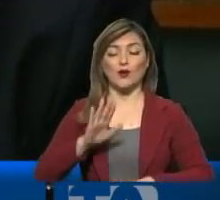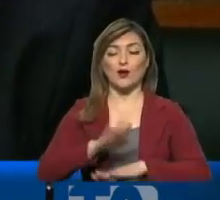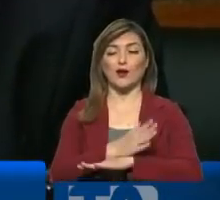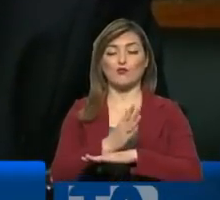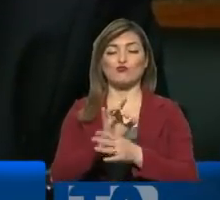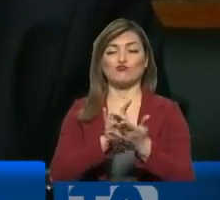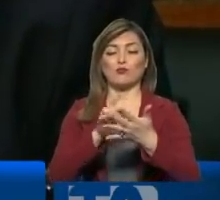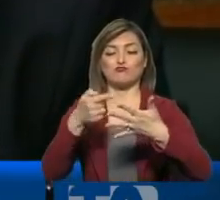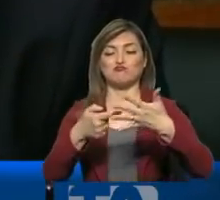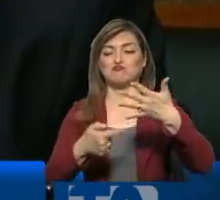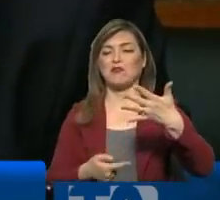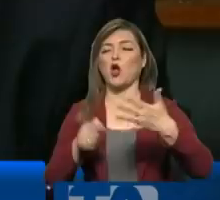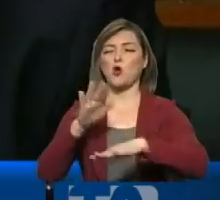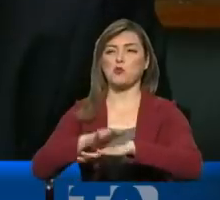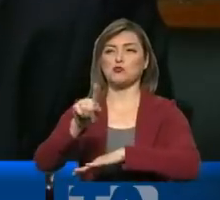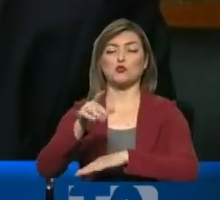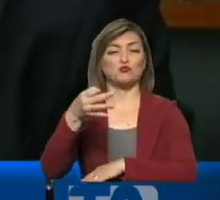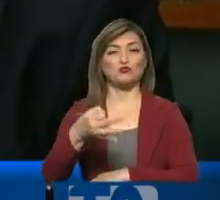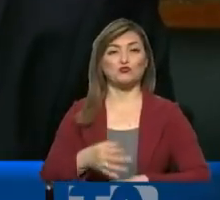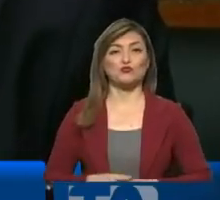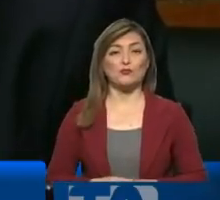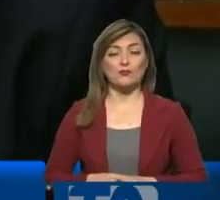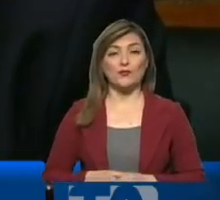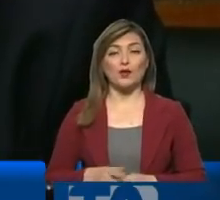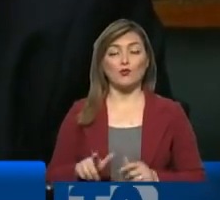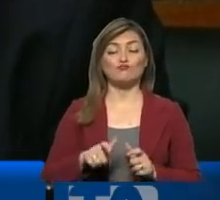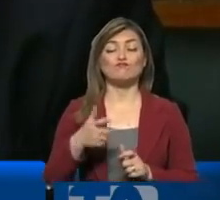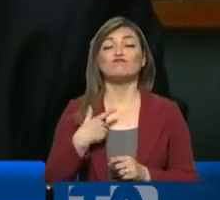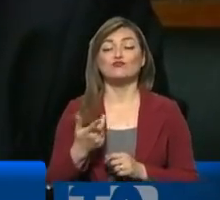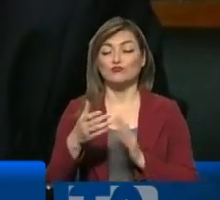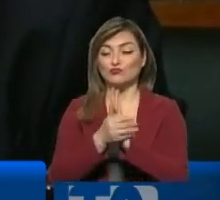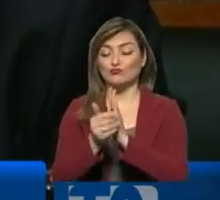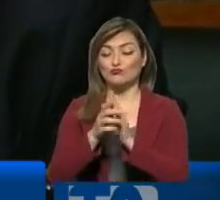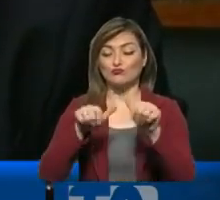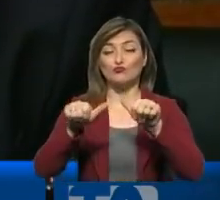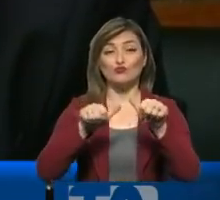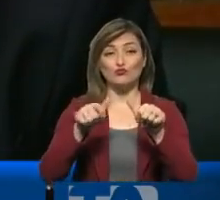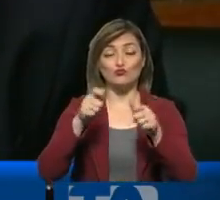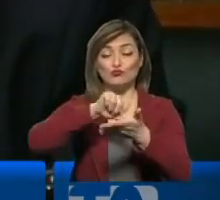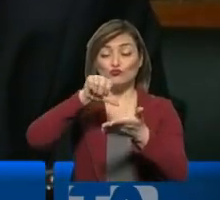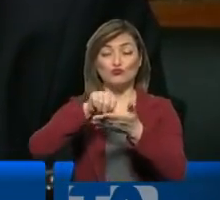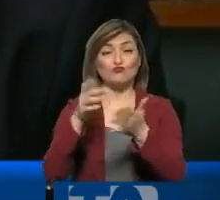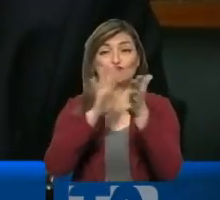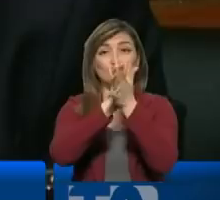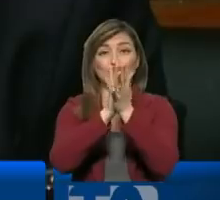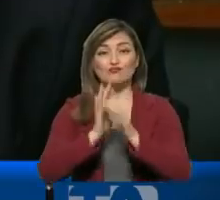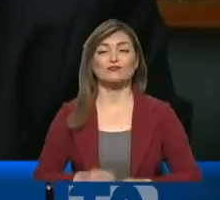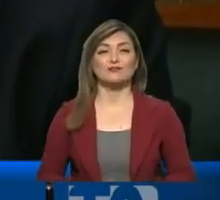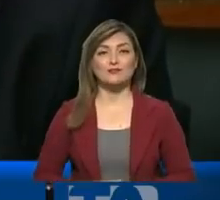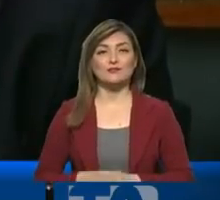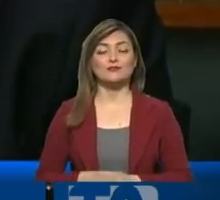causales de remoción y al haber evidenciado ser una persona que no está capacitada para asumir y ejercer tan altas